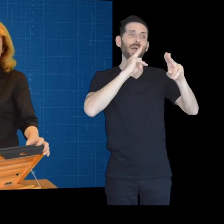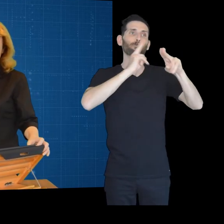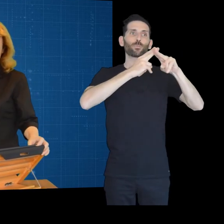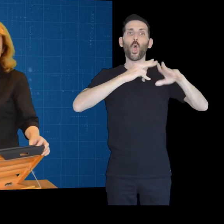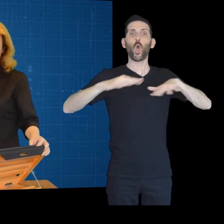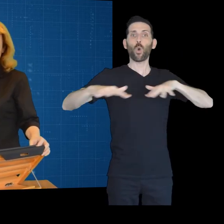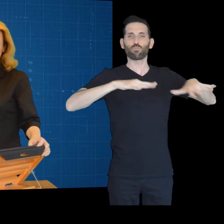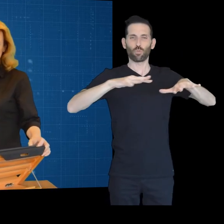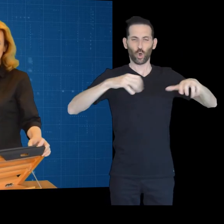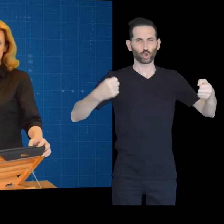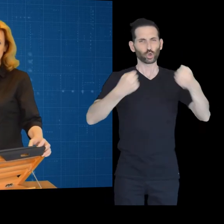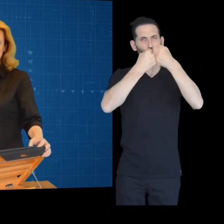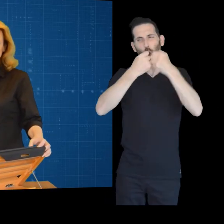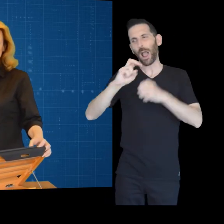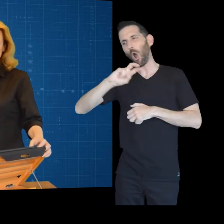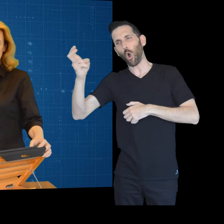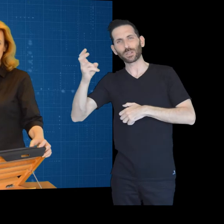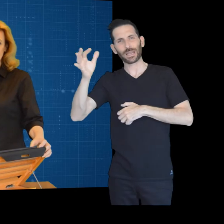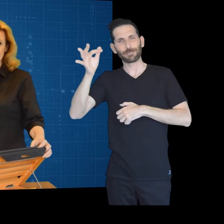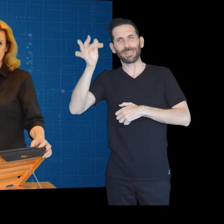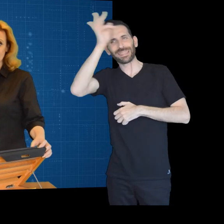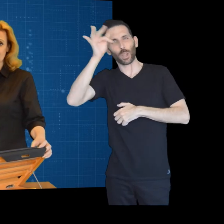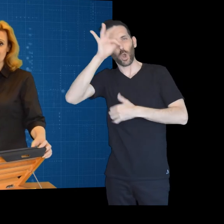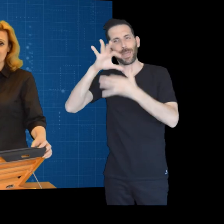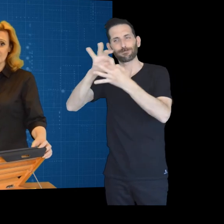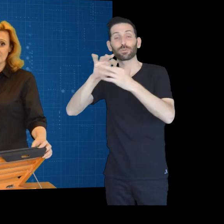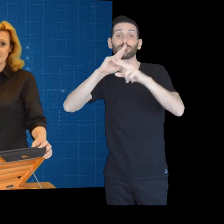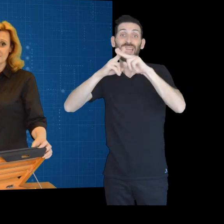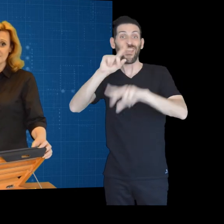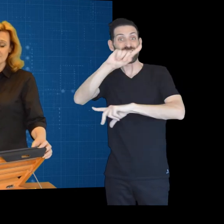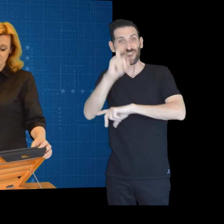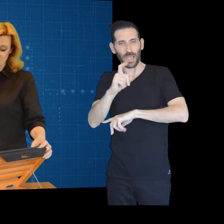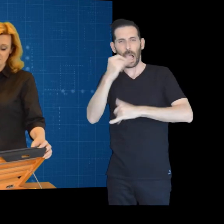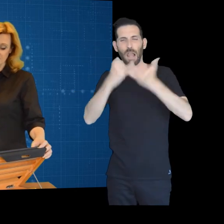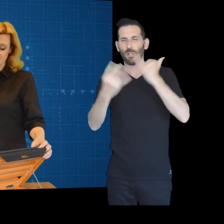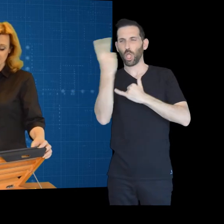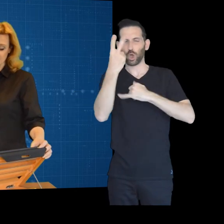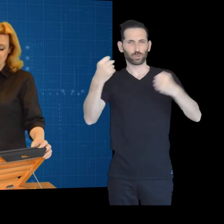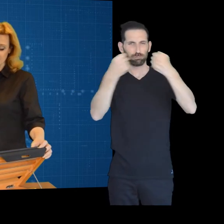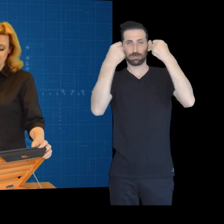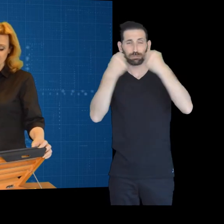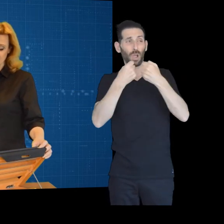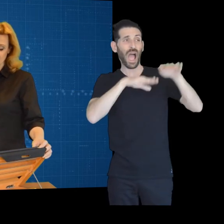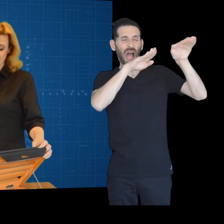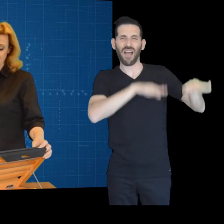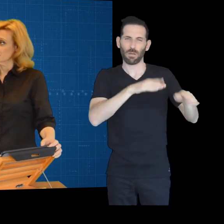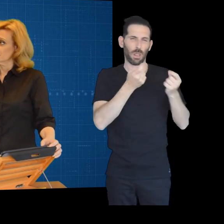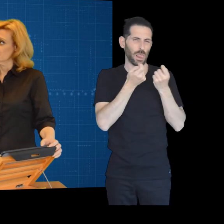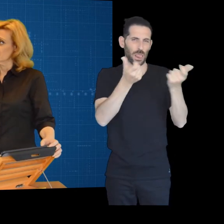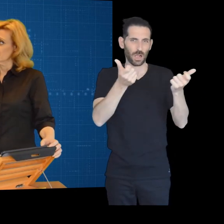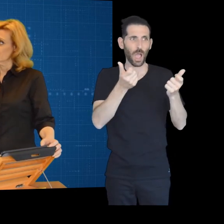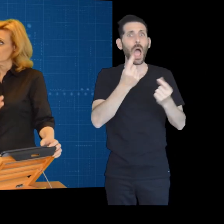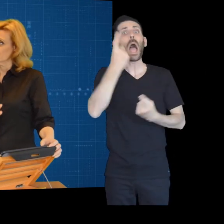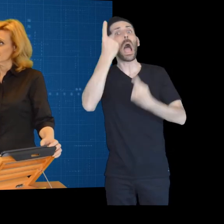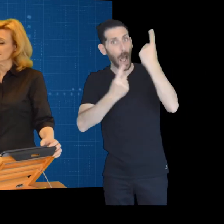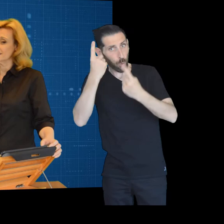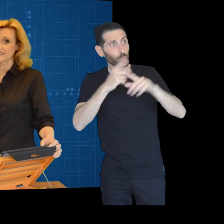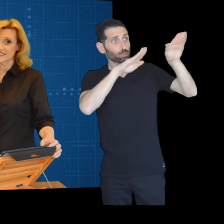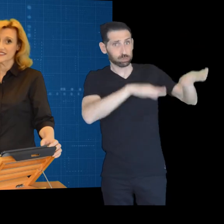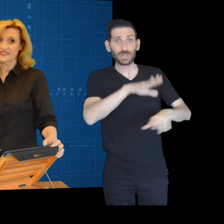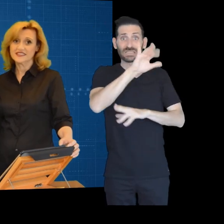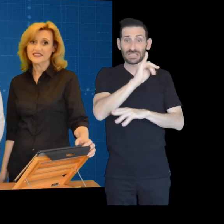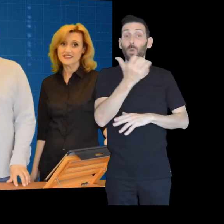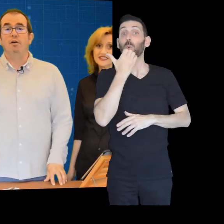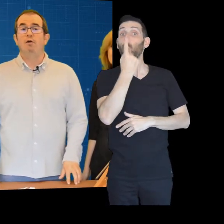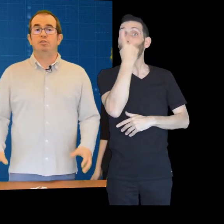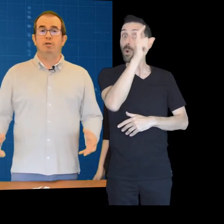que confrontaban cas teorías fisistas máis aceptadas no momento, contaron con poucos defensores. Quen foron estes defensores?